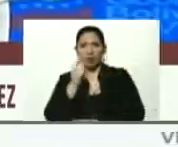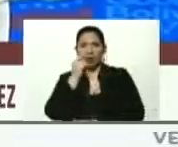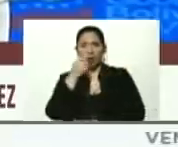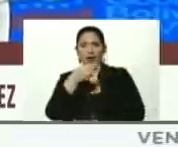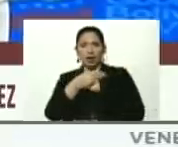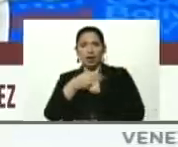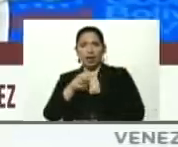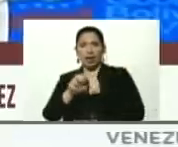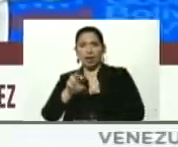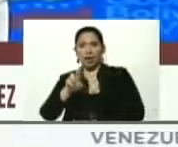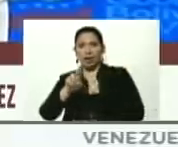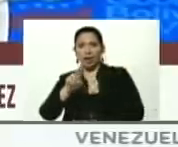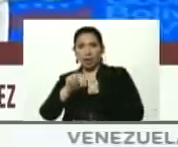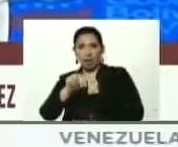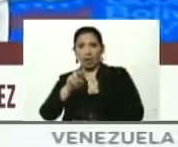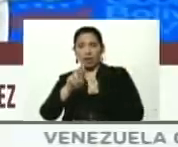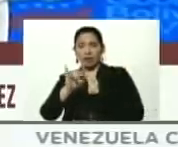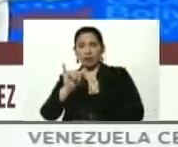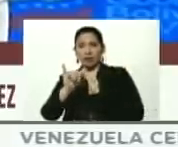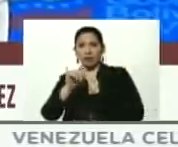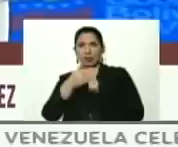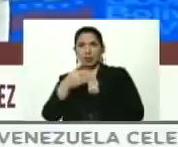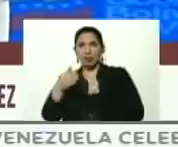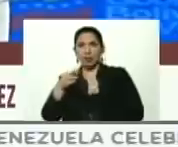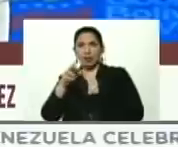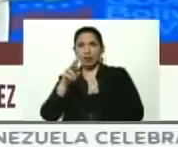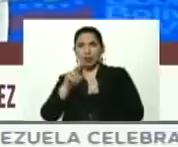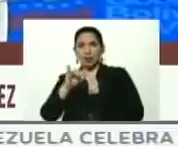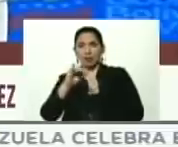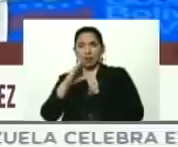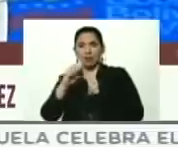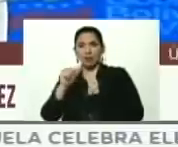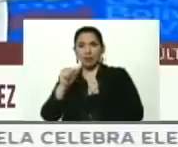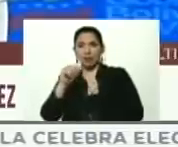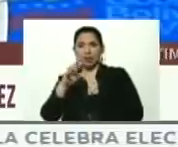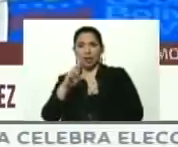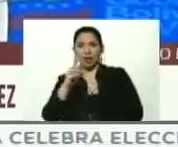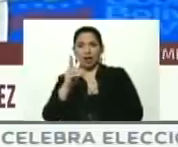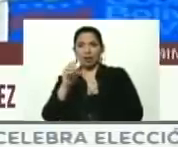Alud, Ricardo Ramos D'Agostino.